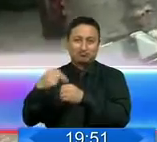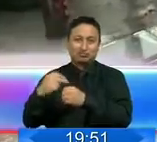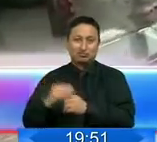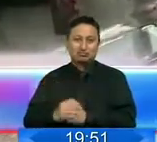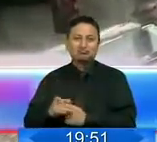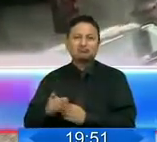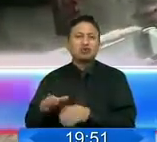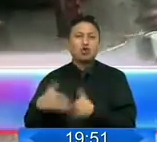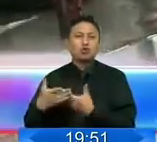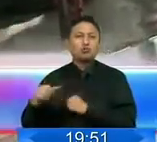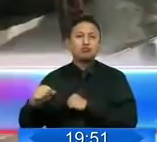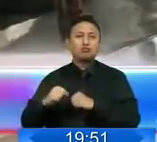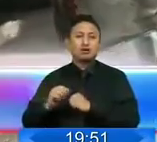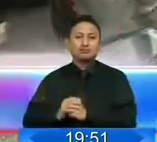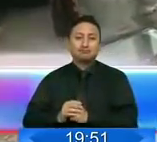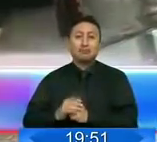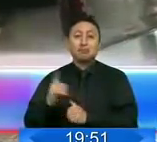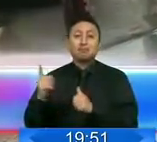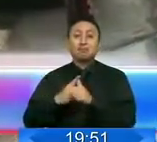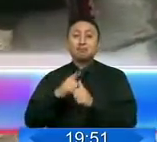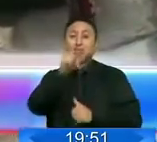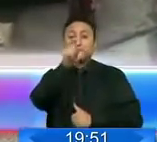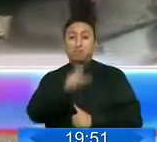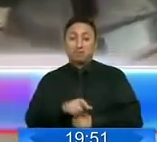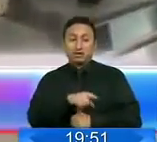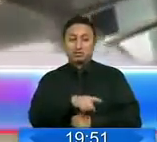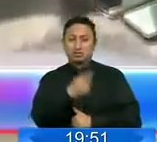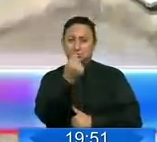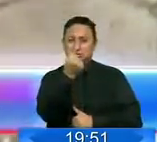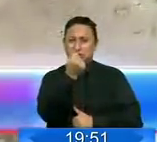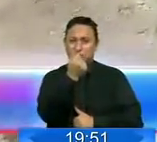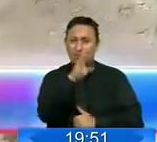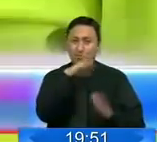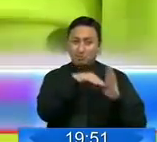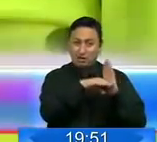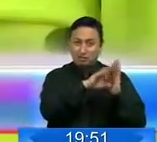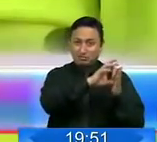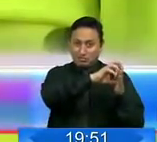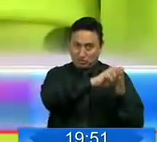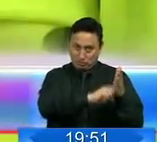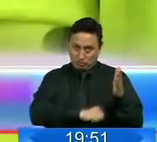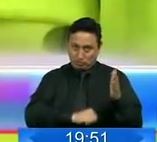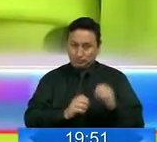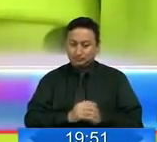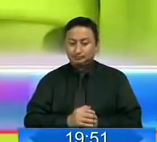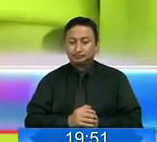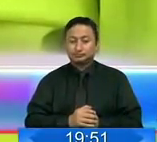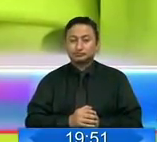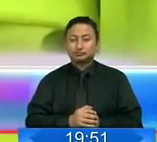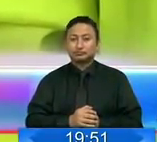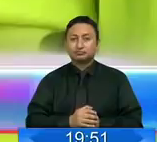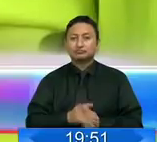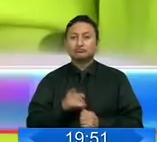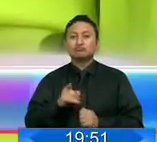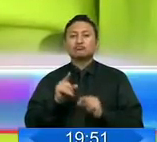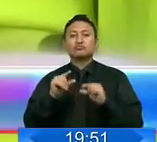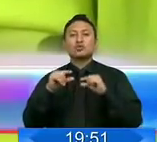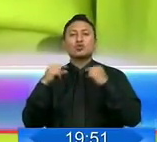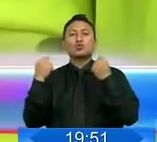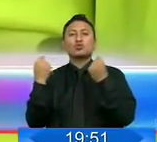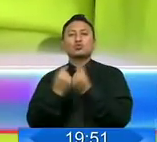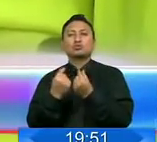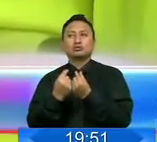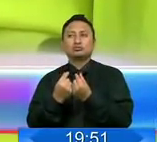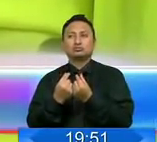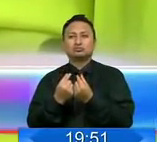operandi era identificar a clientes que muevan fuertes sumas de dinero. Una agrupación que estaba inusual ahí en el